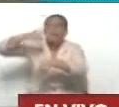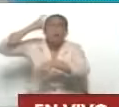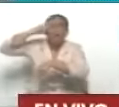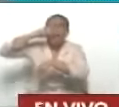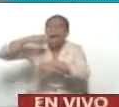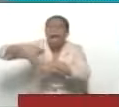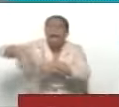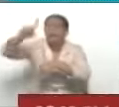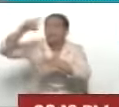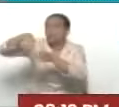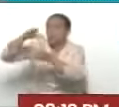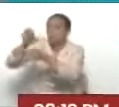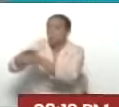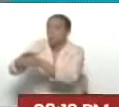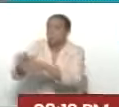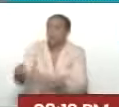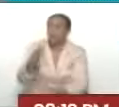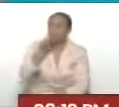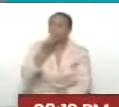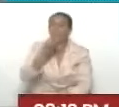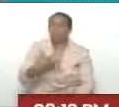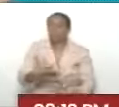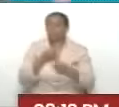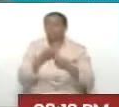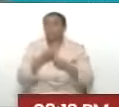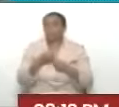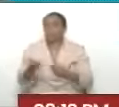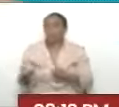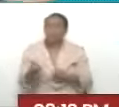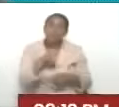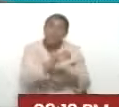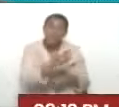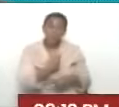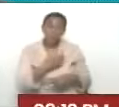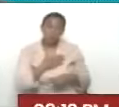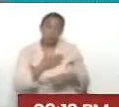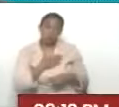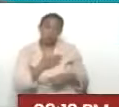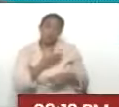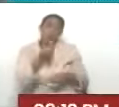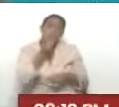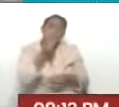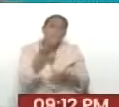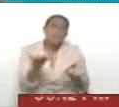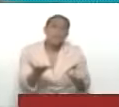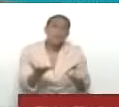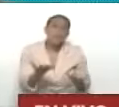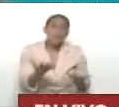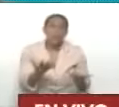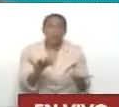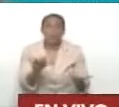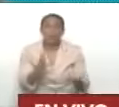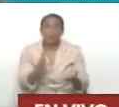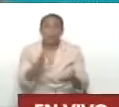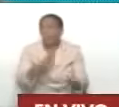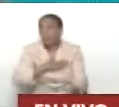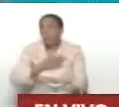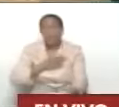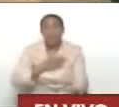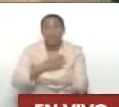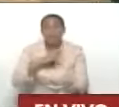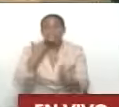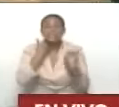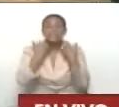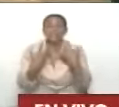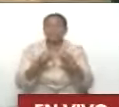larga perjudican a la salud. Por ejemplo, este producto lo pueden consumir personas que sean intolerantes al gluten o que sean alérgicos a